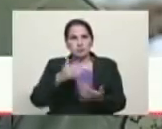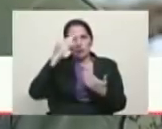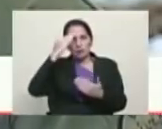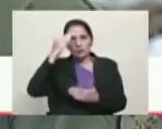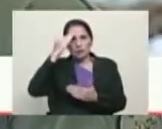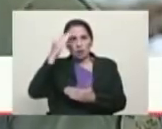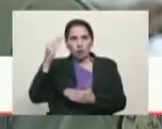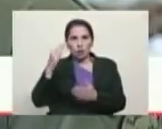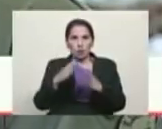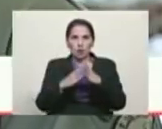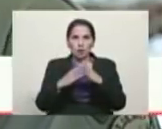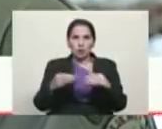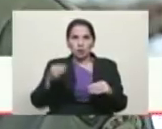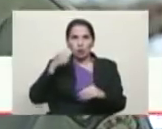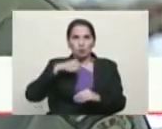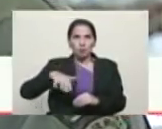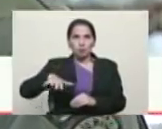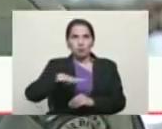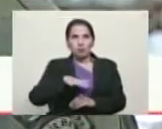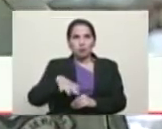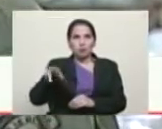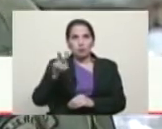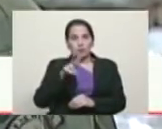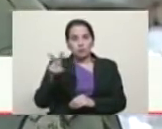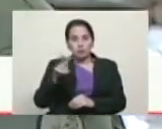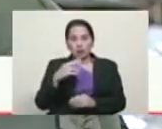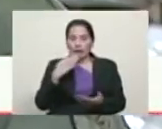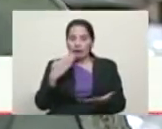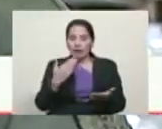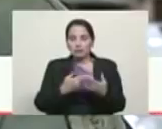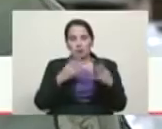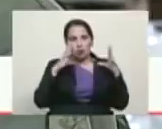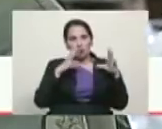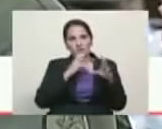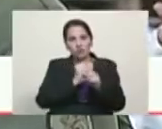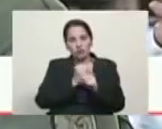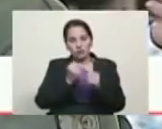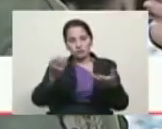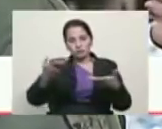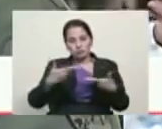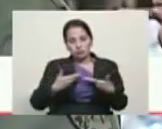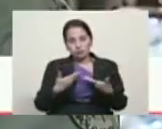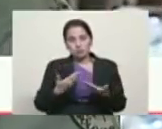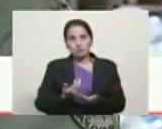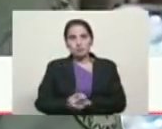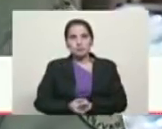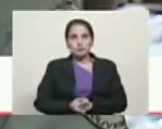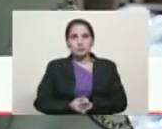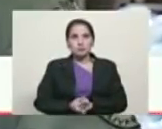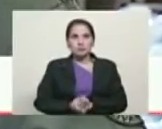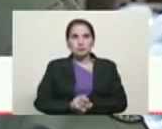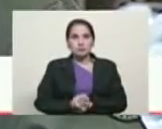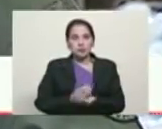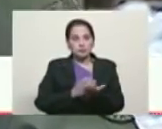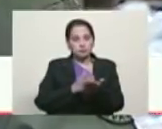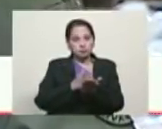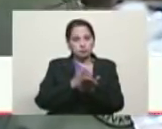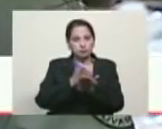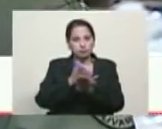todo el pueblo de Venezuela y agradecer la confianza que ha depositado usted en mí para